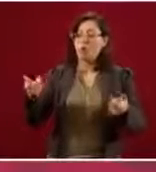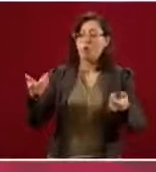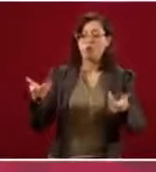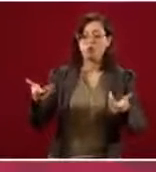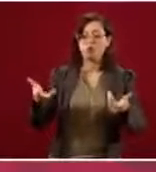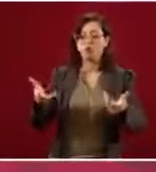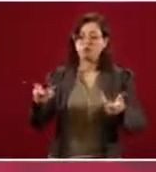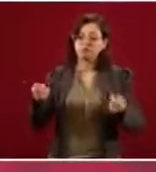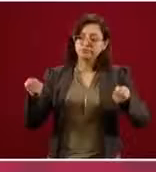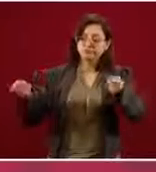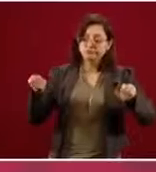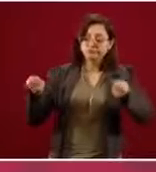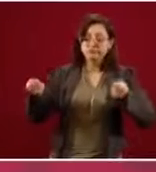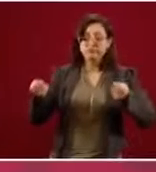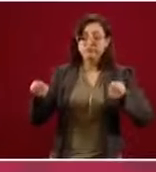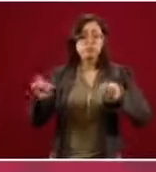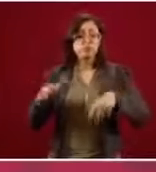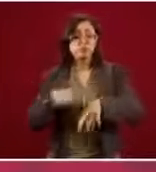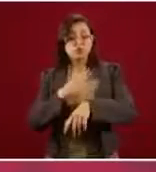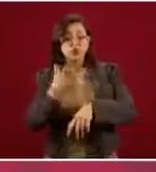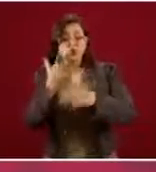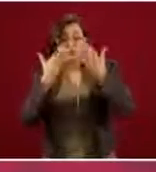porque si no